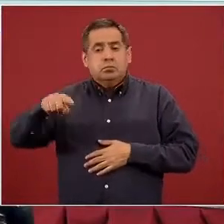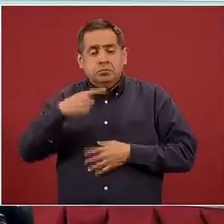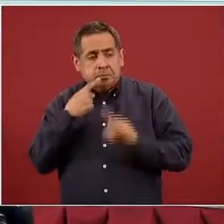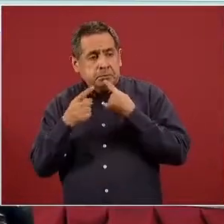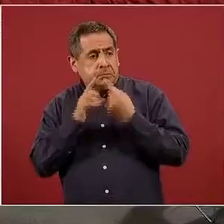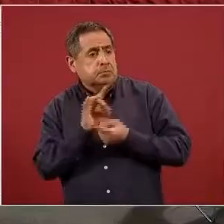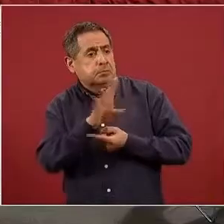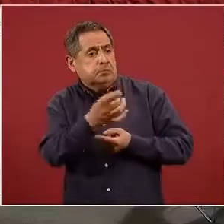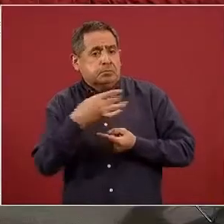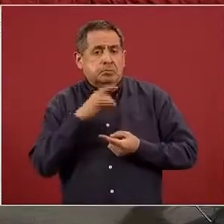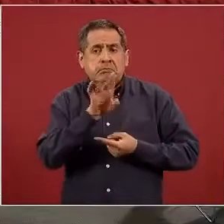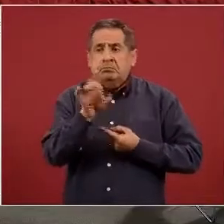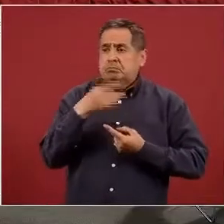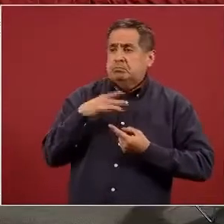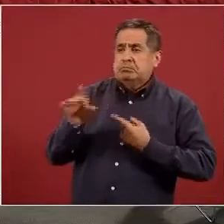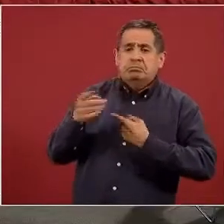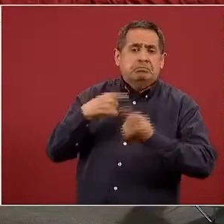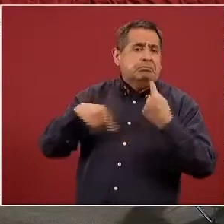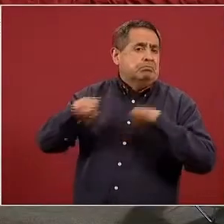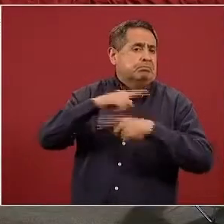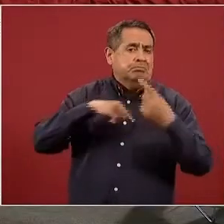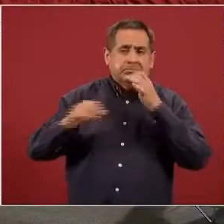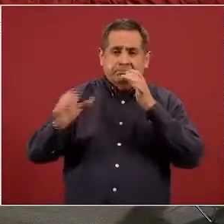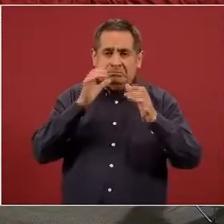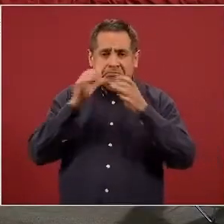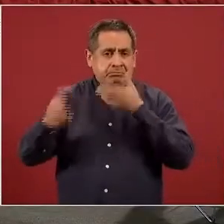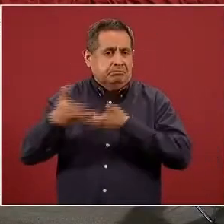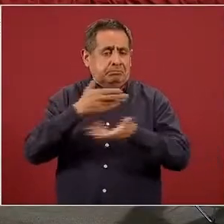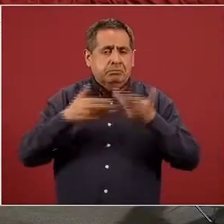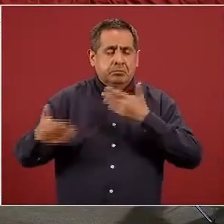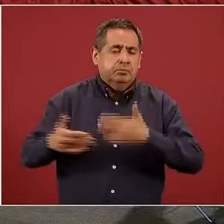los medios para poder comunicarse. La siguiente, por favor.